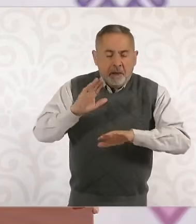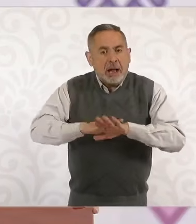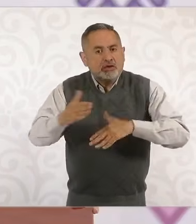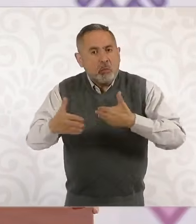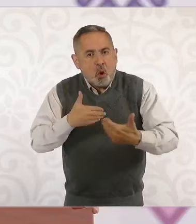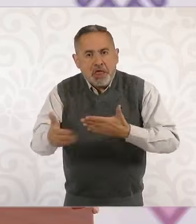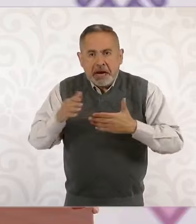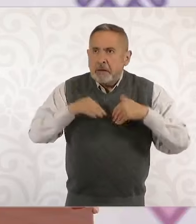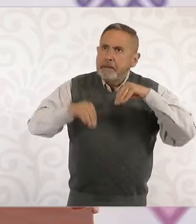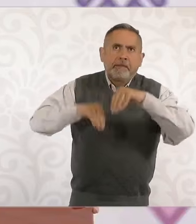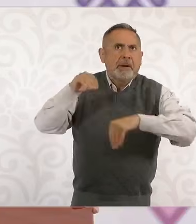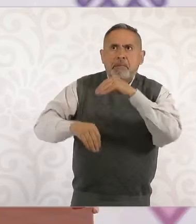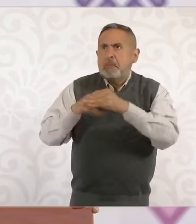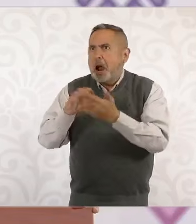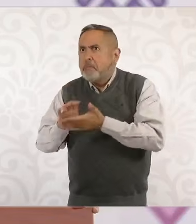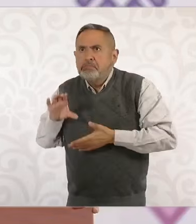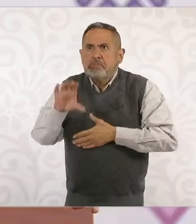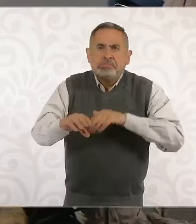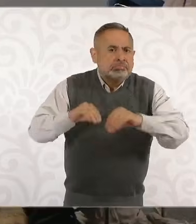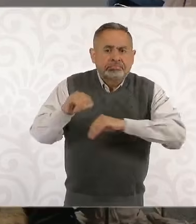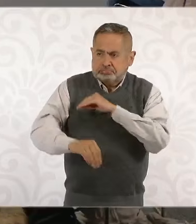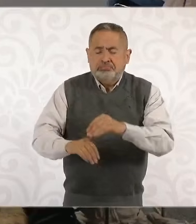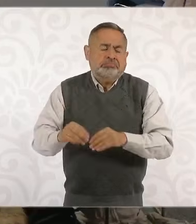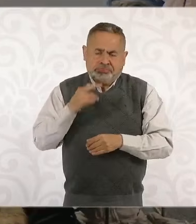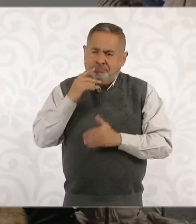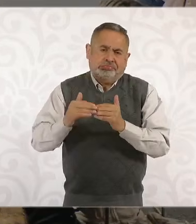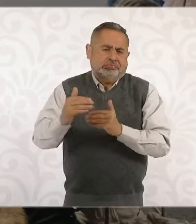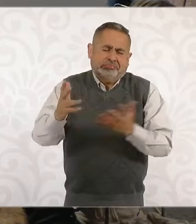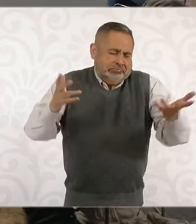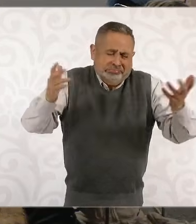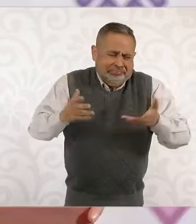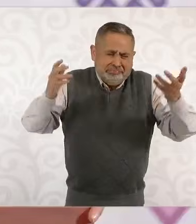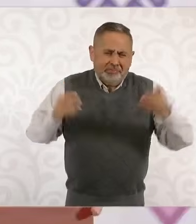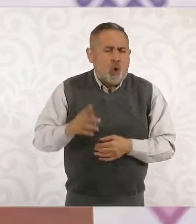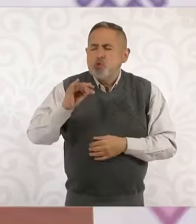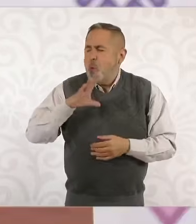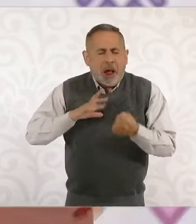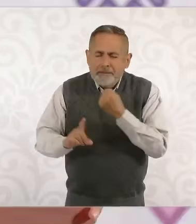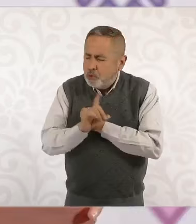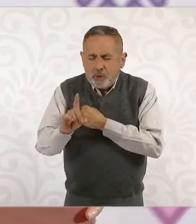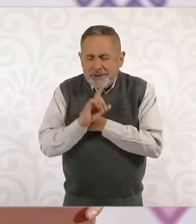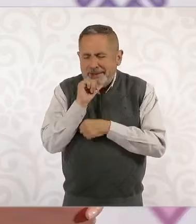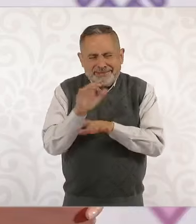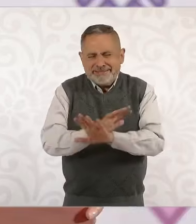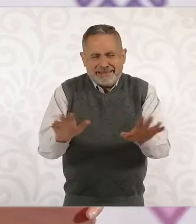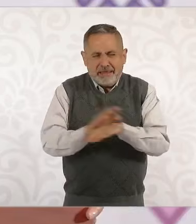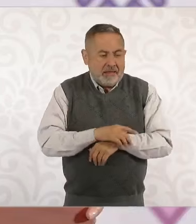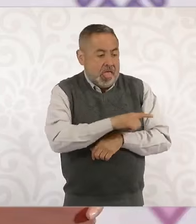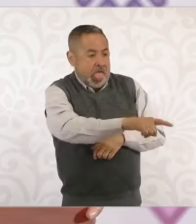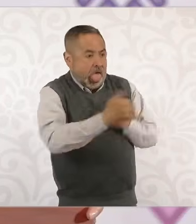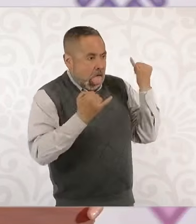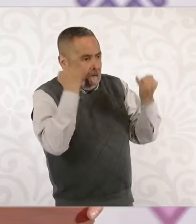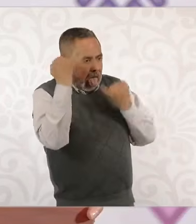a continuar este año de manera muy importante. Entonces, no tiene problema. Es una interpretación